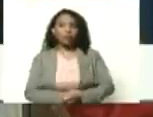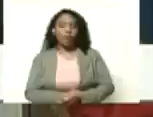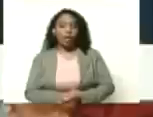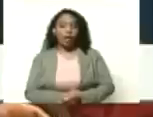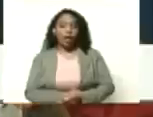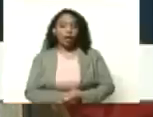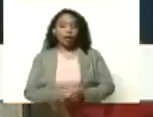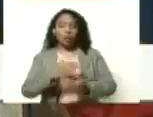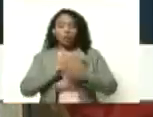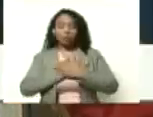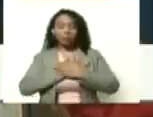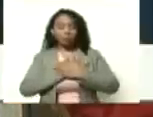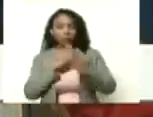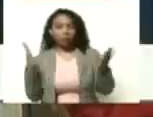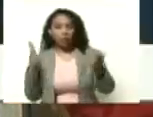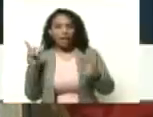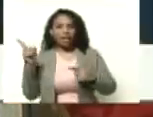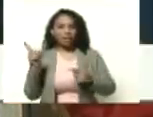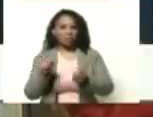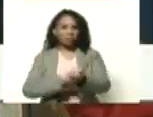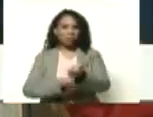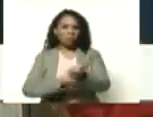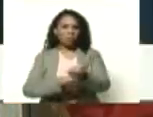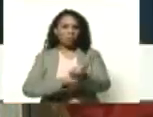cosa que gritaba enormemente